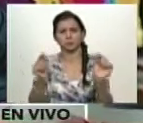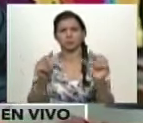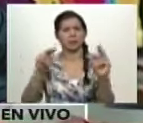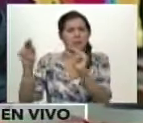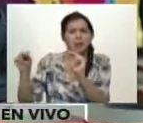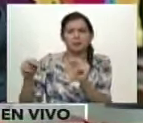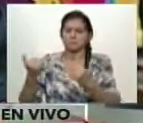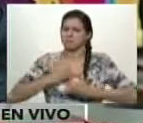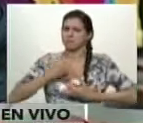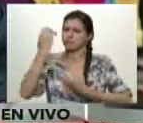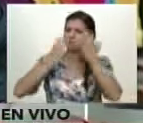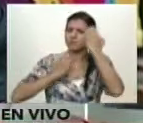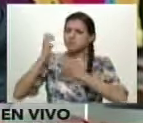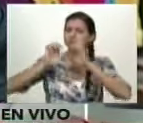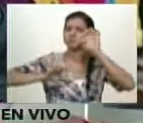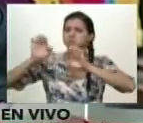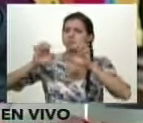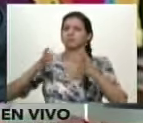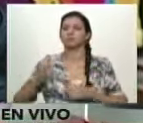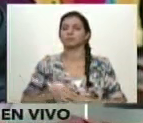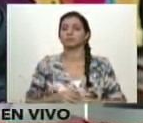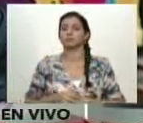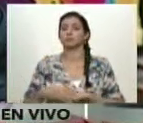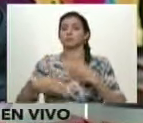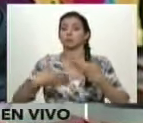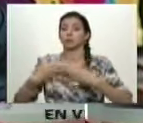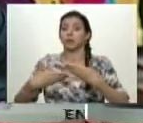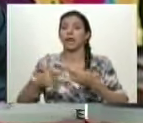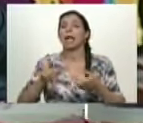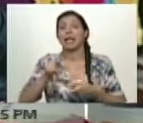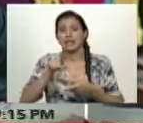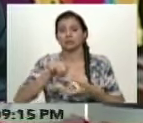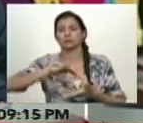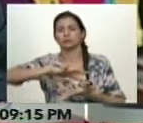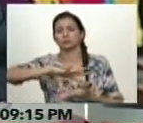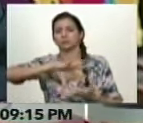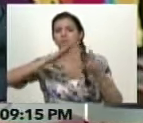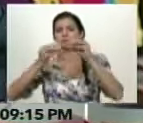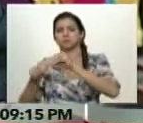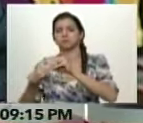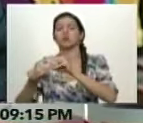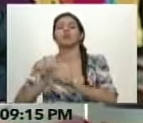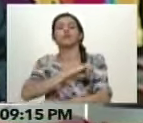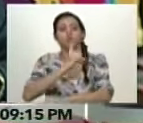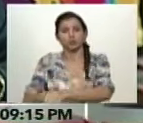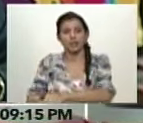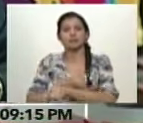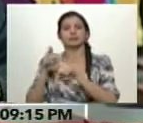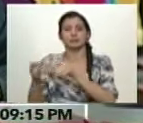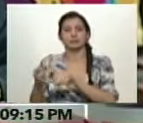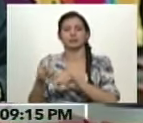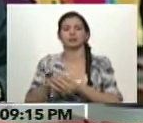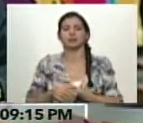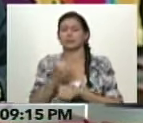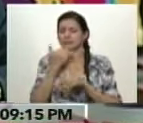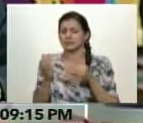de autocrítica, y vayamos convirtiendo eso en la gran fortaleza de nuestro partido. Ya para